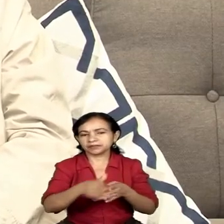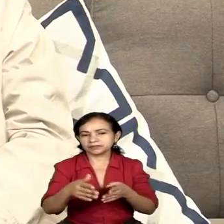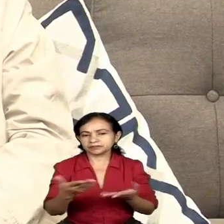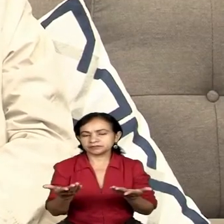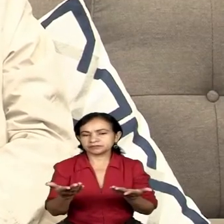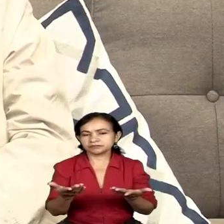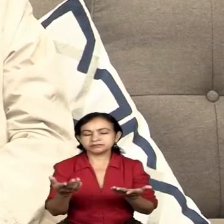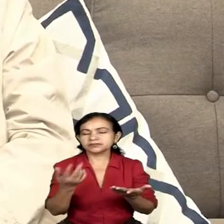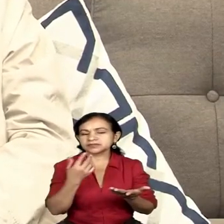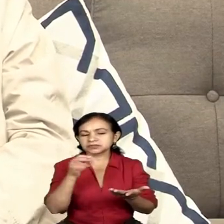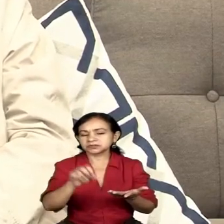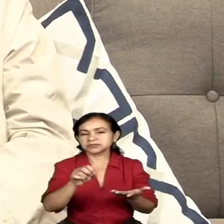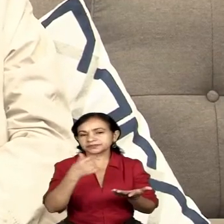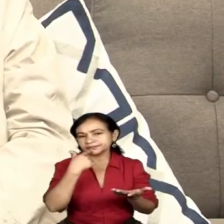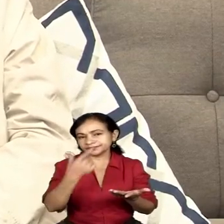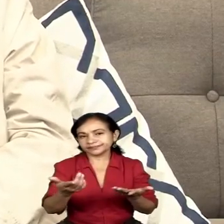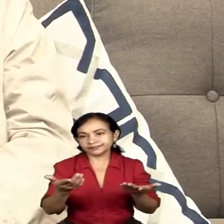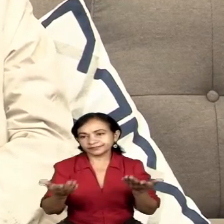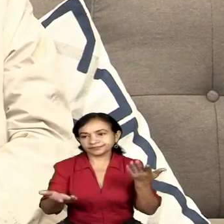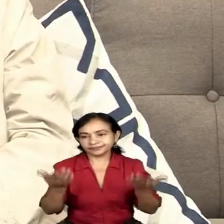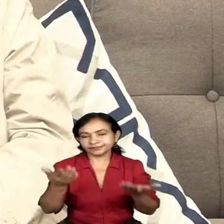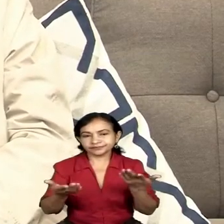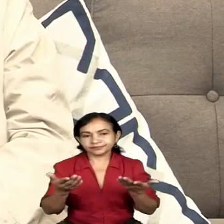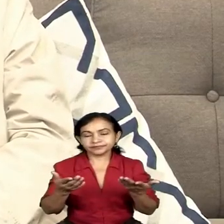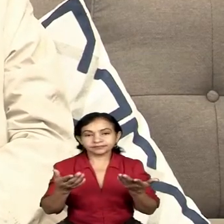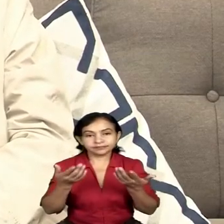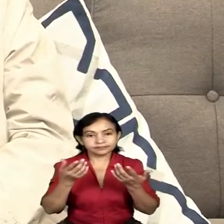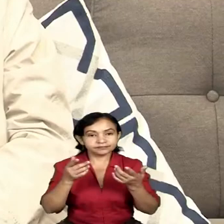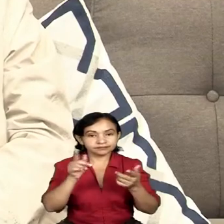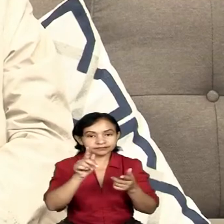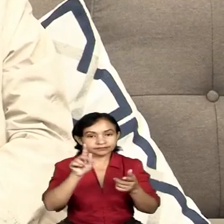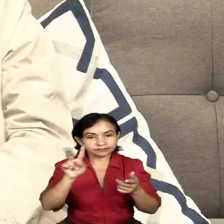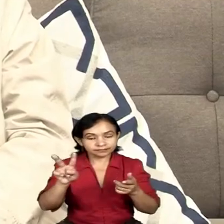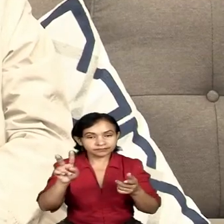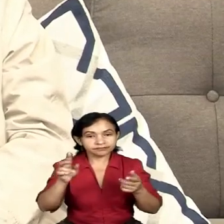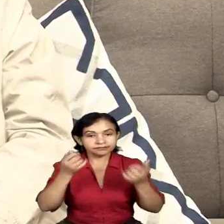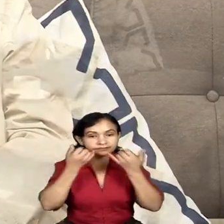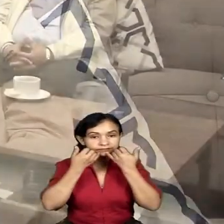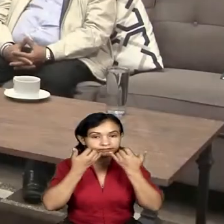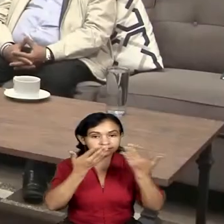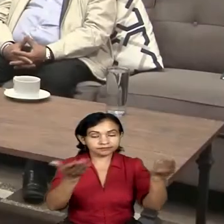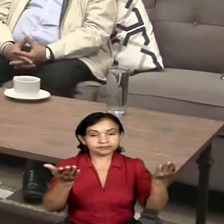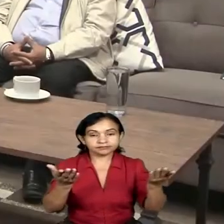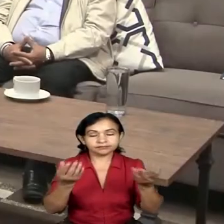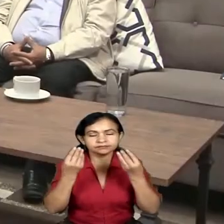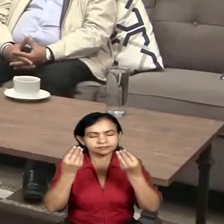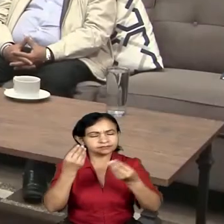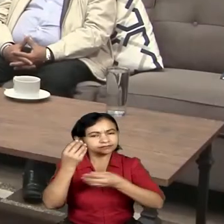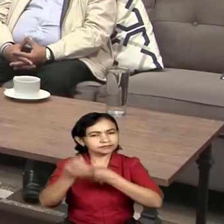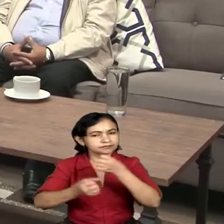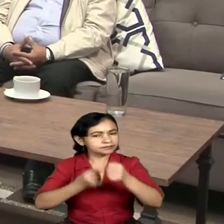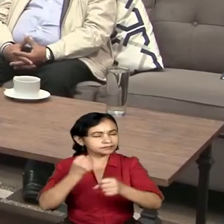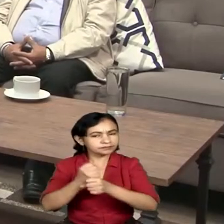suicida. Exacto, porque también dentro de los medios de comunicación así se trató. Así se trató, y por muchos años,